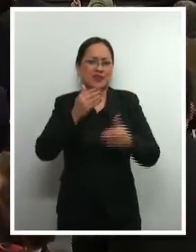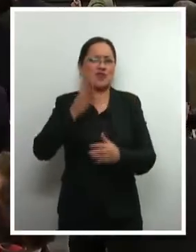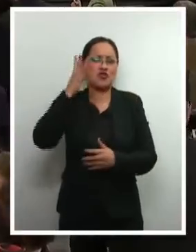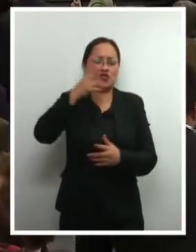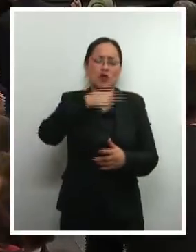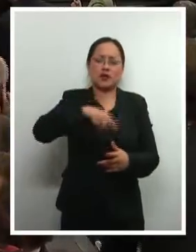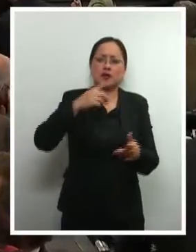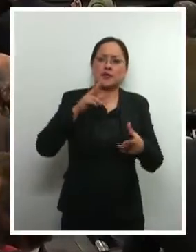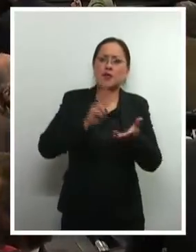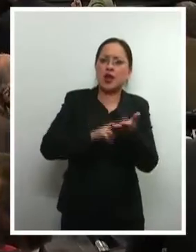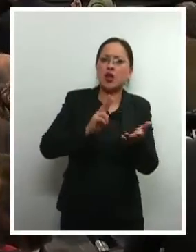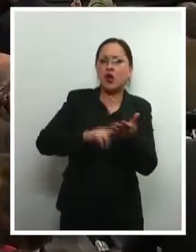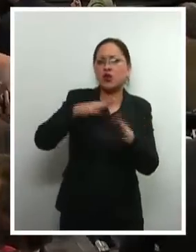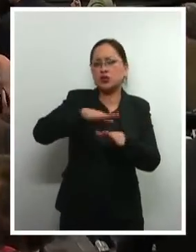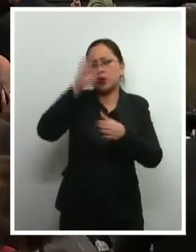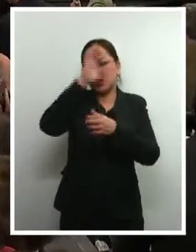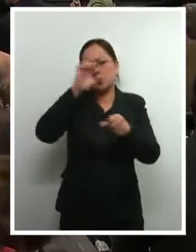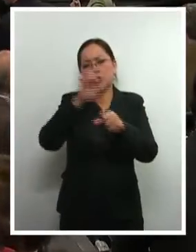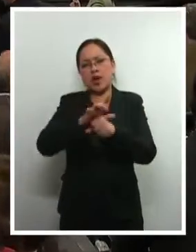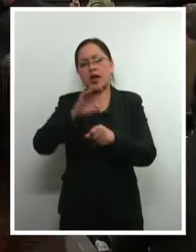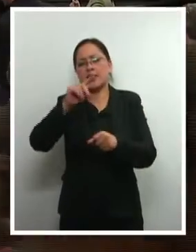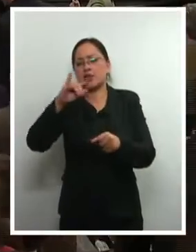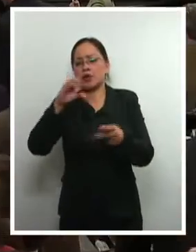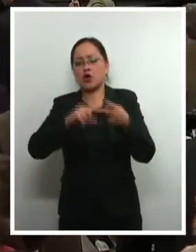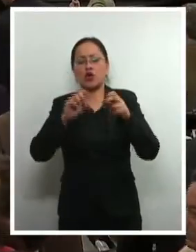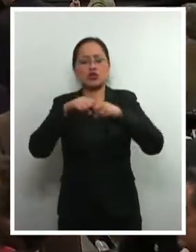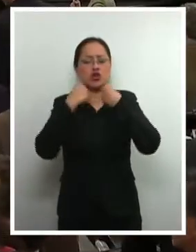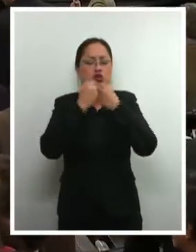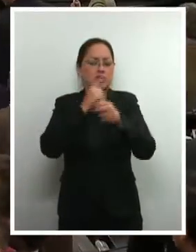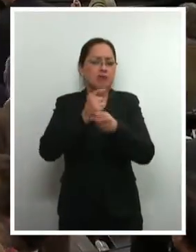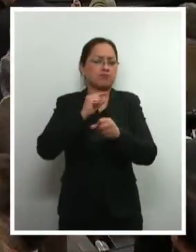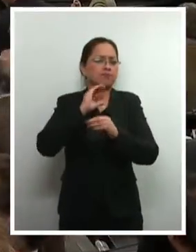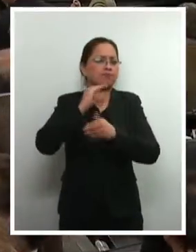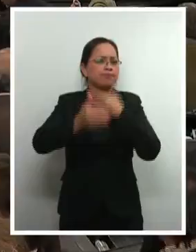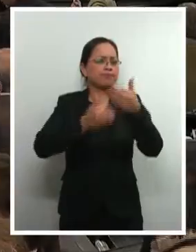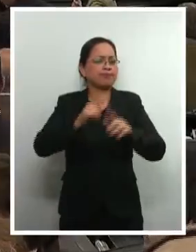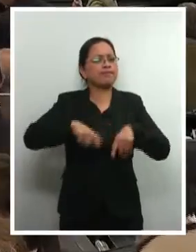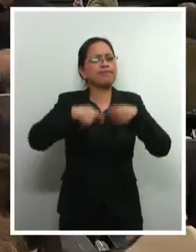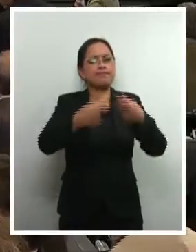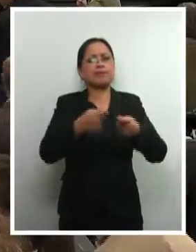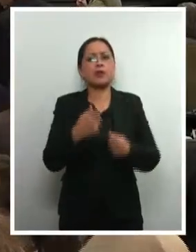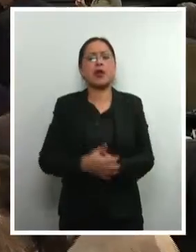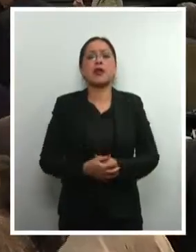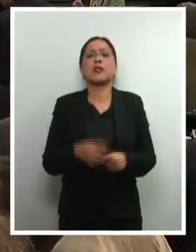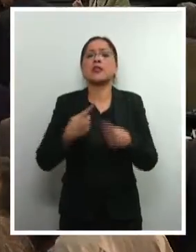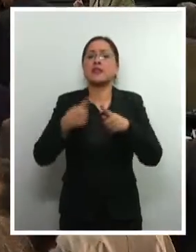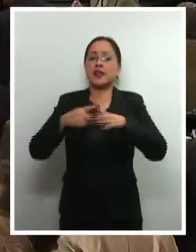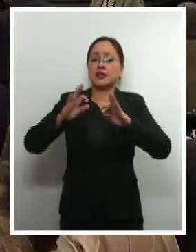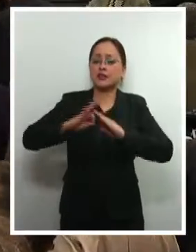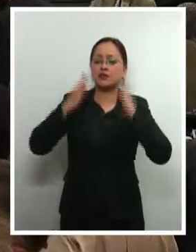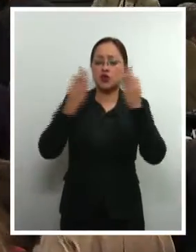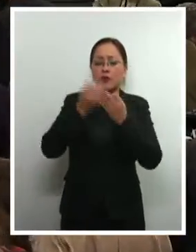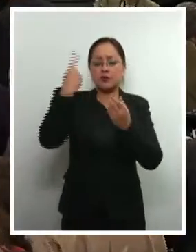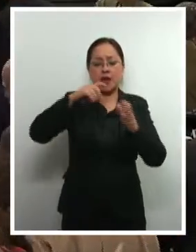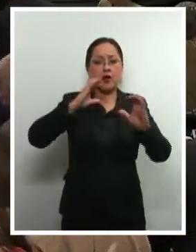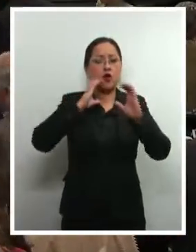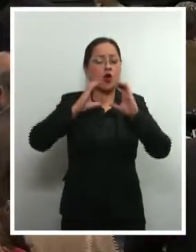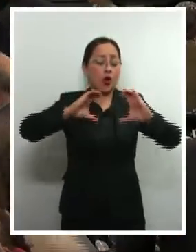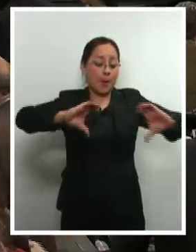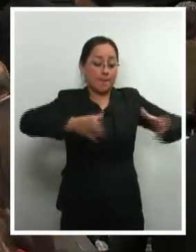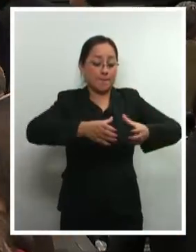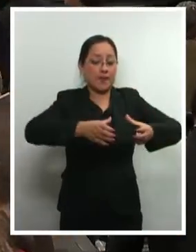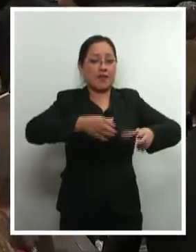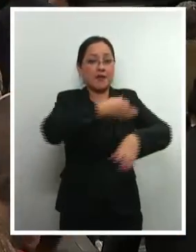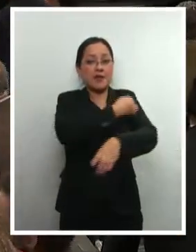valores culturales, éticos y sociales. Menciona que todas las estructuras, manifestaciones y formas de comunidad familiar